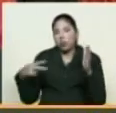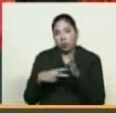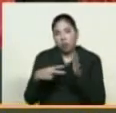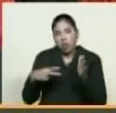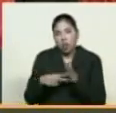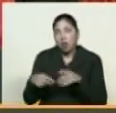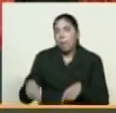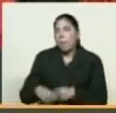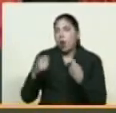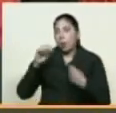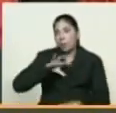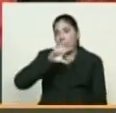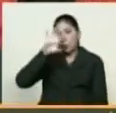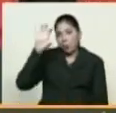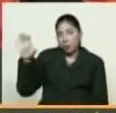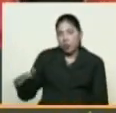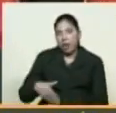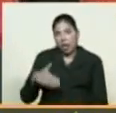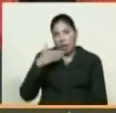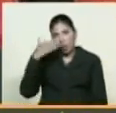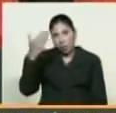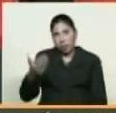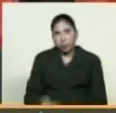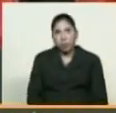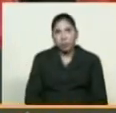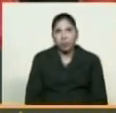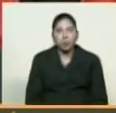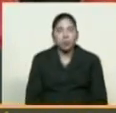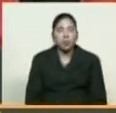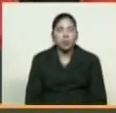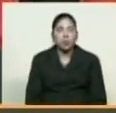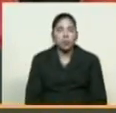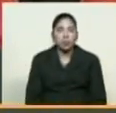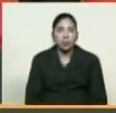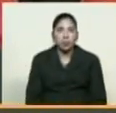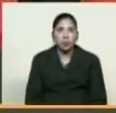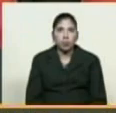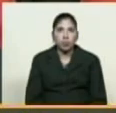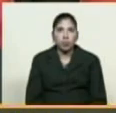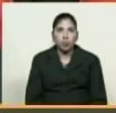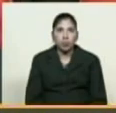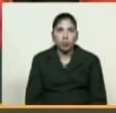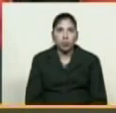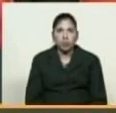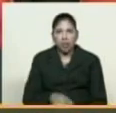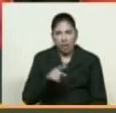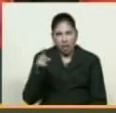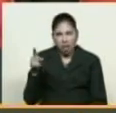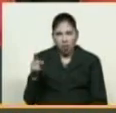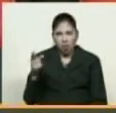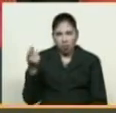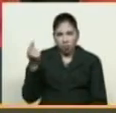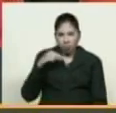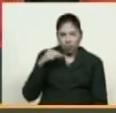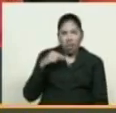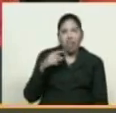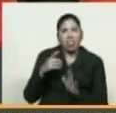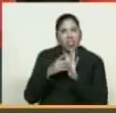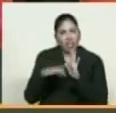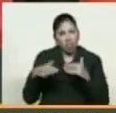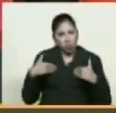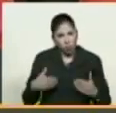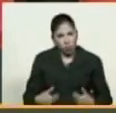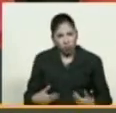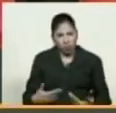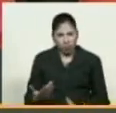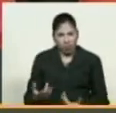La Unión Europea. No hablan nosotros de derechos humanos. Nos van a decir de derechos humanos. Ellos algo,